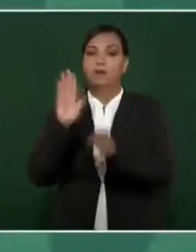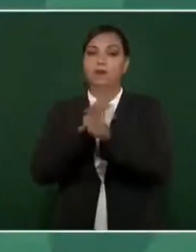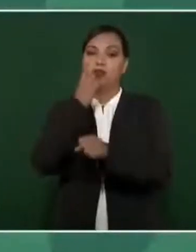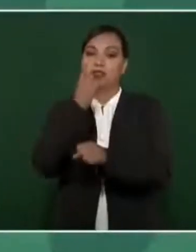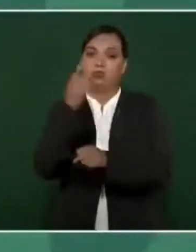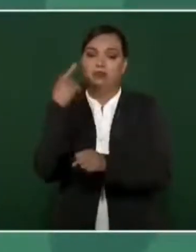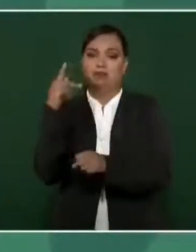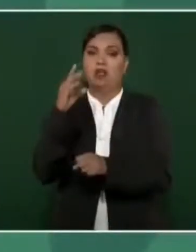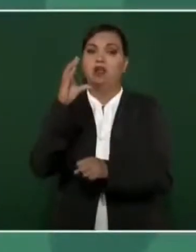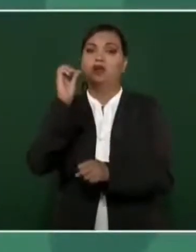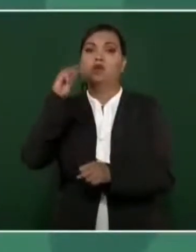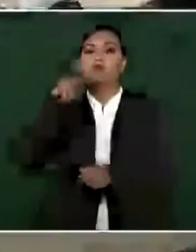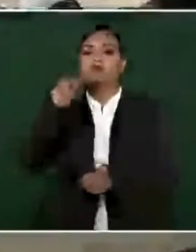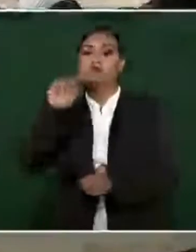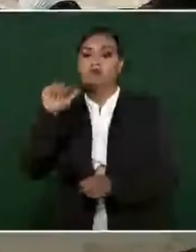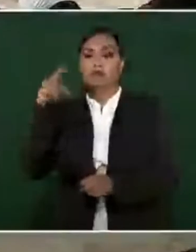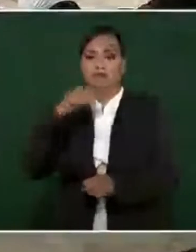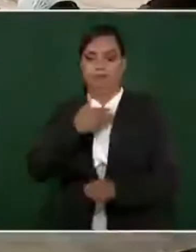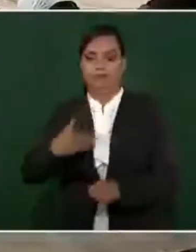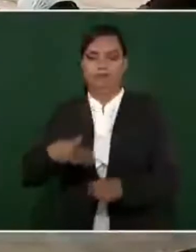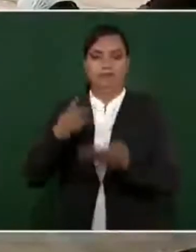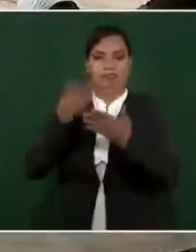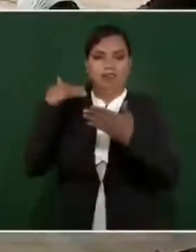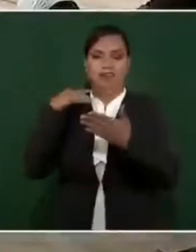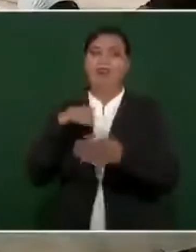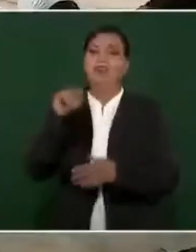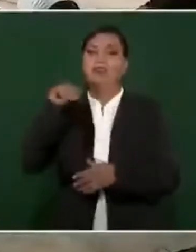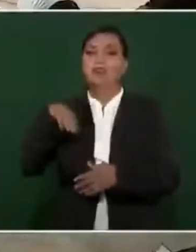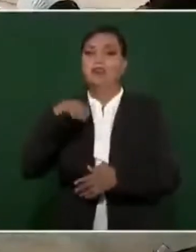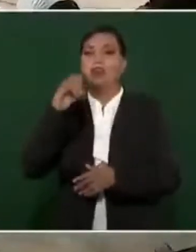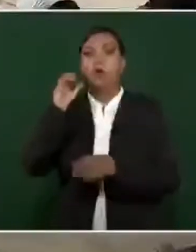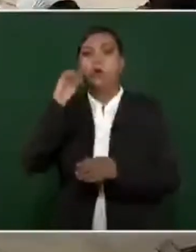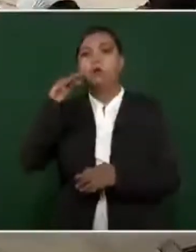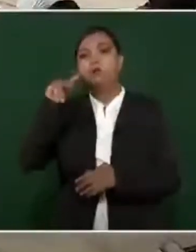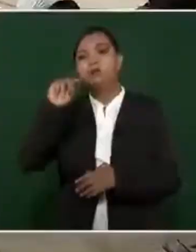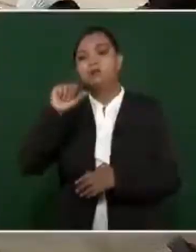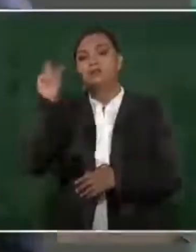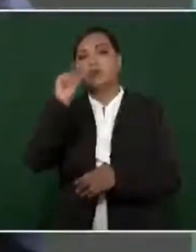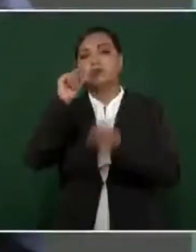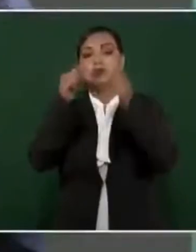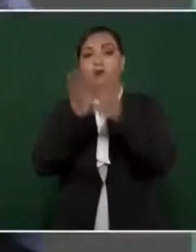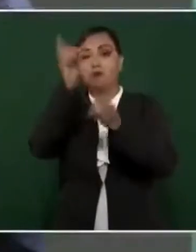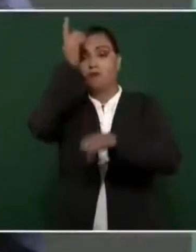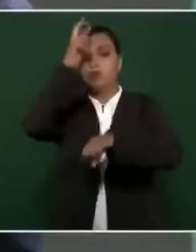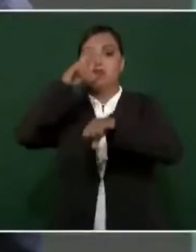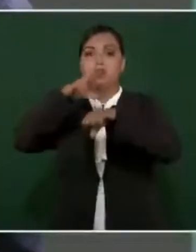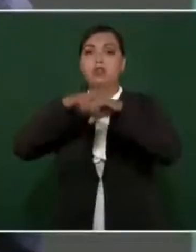cuando estaba de director del Instituto Nacional Indigenista en Tabasco.